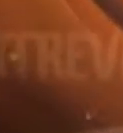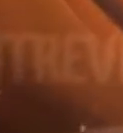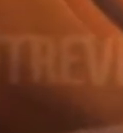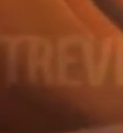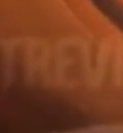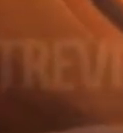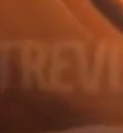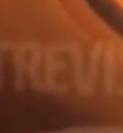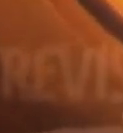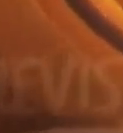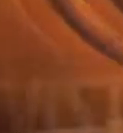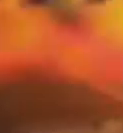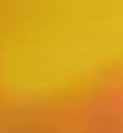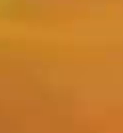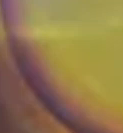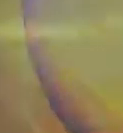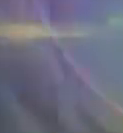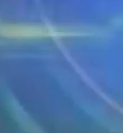presentamos Entrevista.